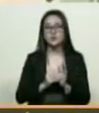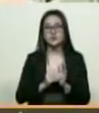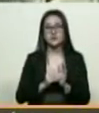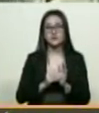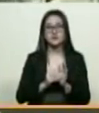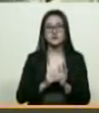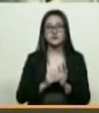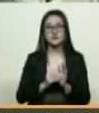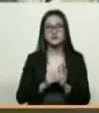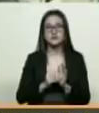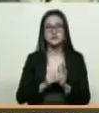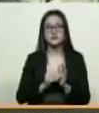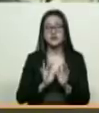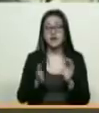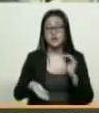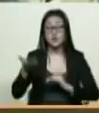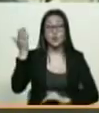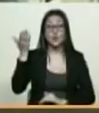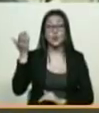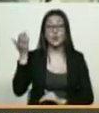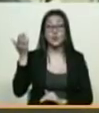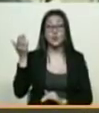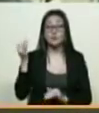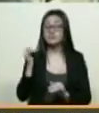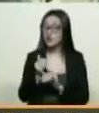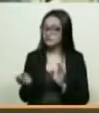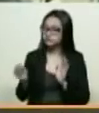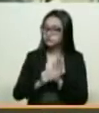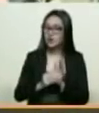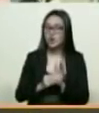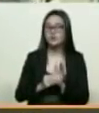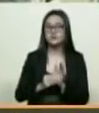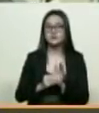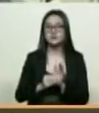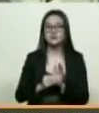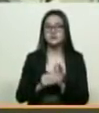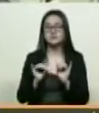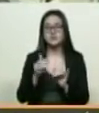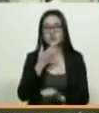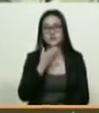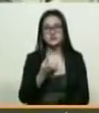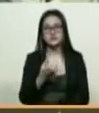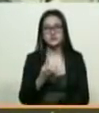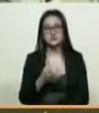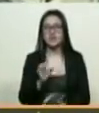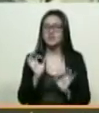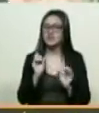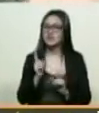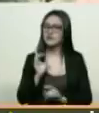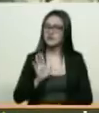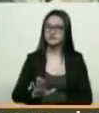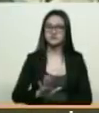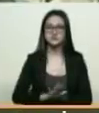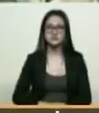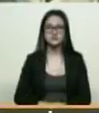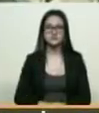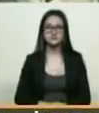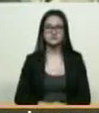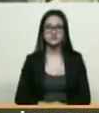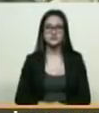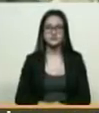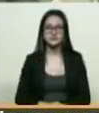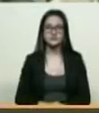ya estaban inflados. Ya estaban inflados. Entonces esa es la medida. La medida, y ya la